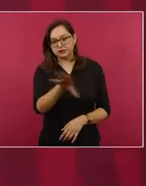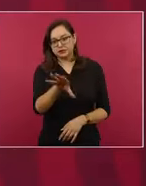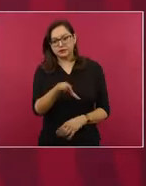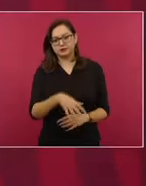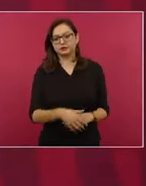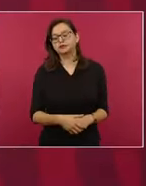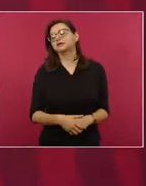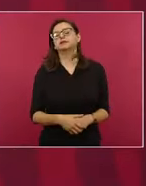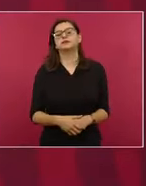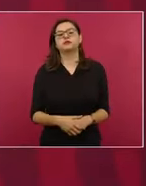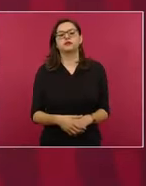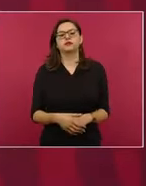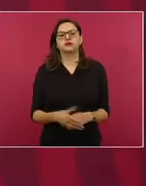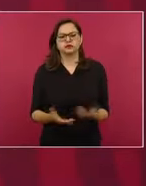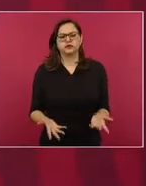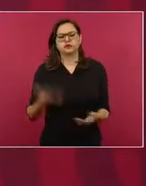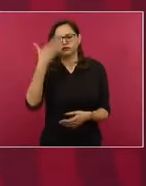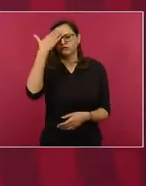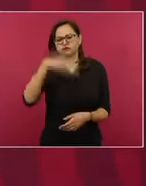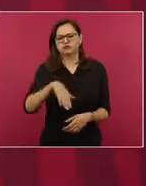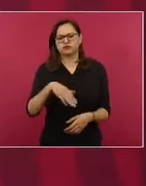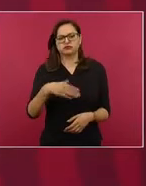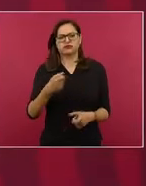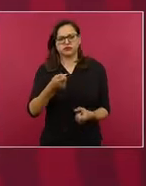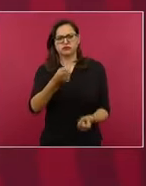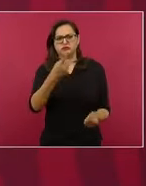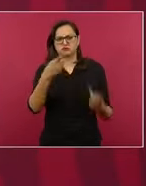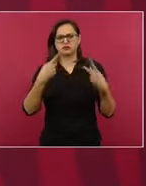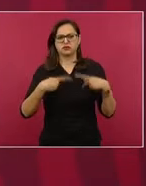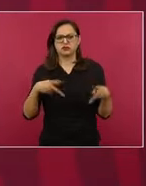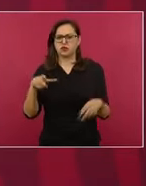Y no todo el que tiene es malvado.